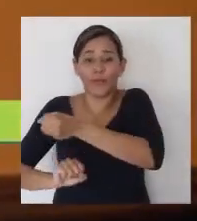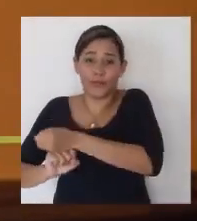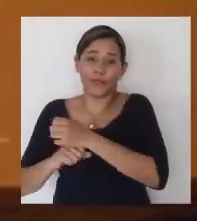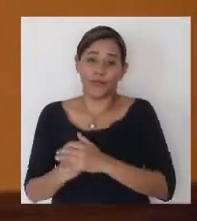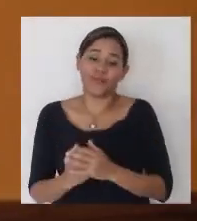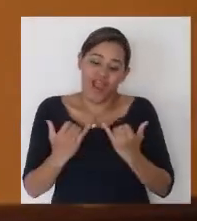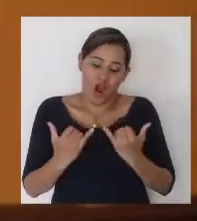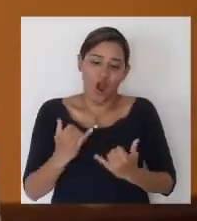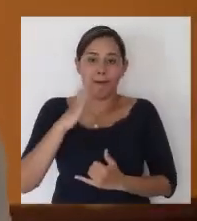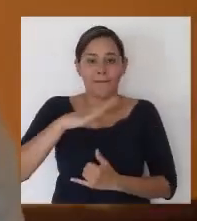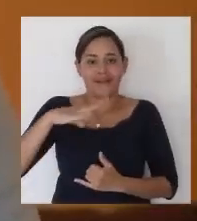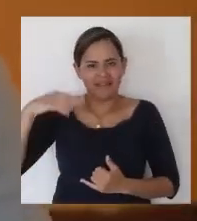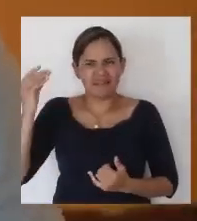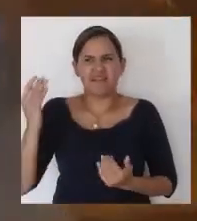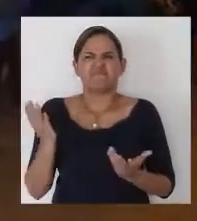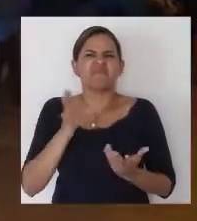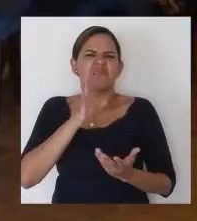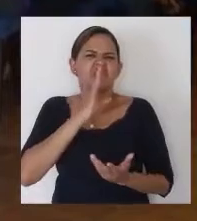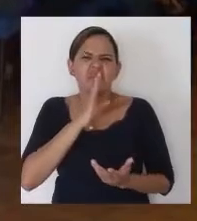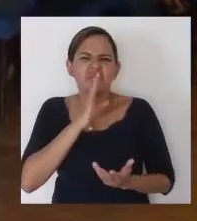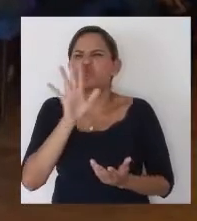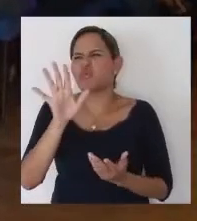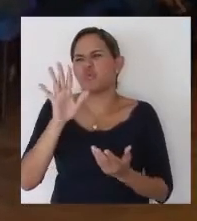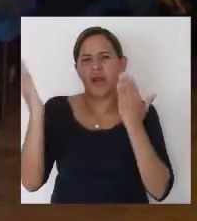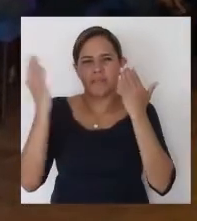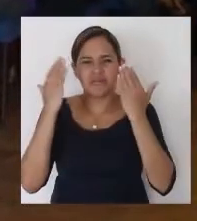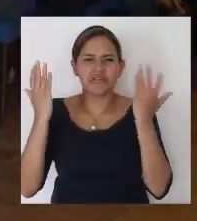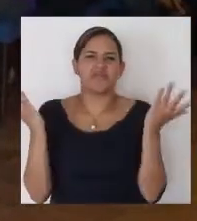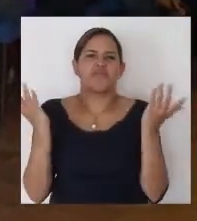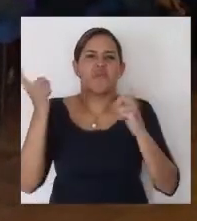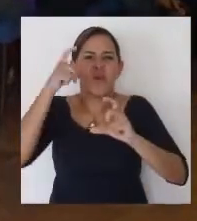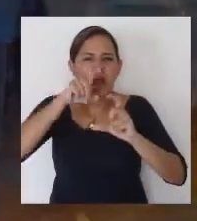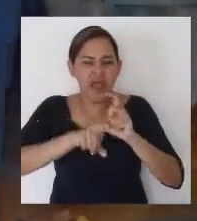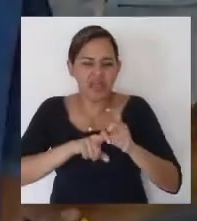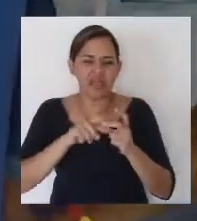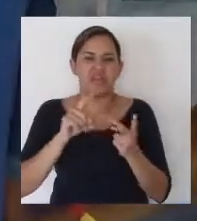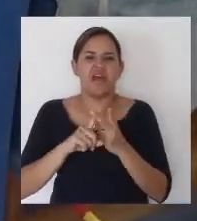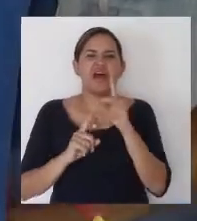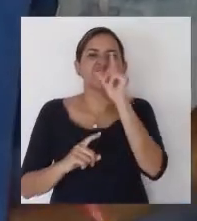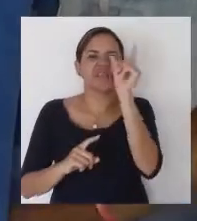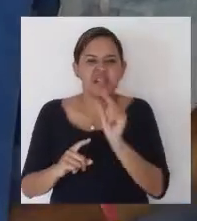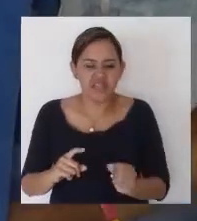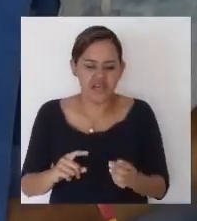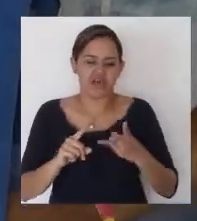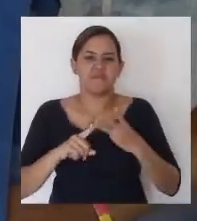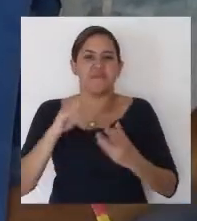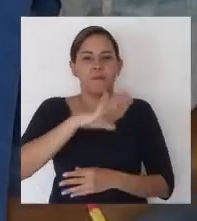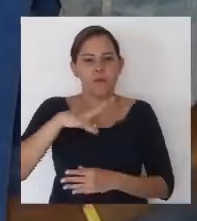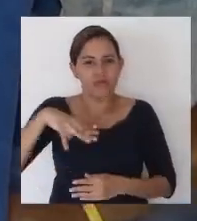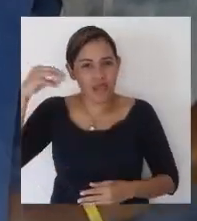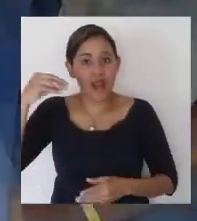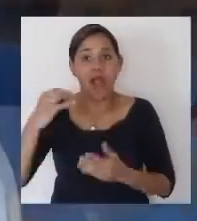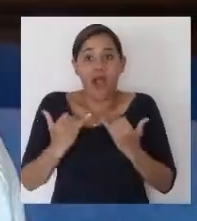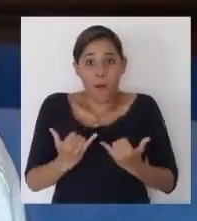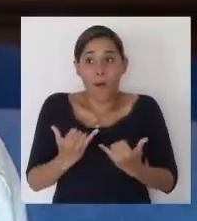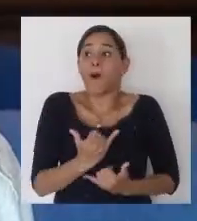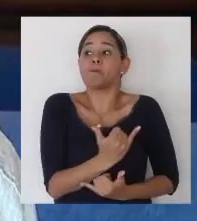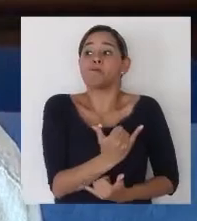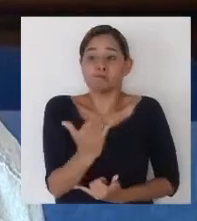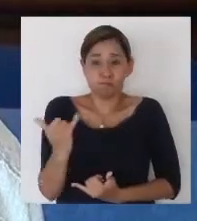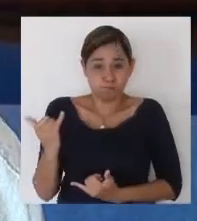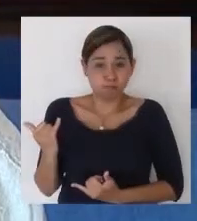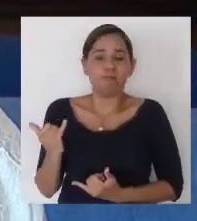cambiar el contexto de la tradicional inequidad en la distribución de la tierra lograr su restitución y la reconstrucción del tejido social